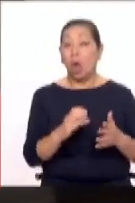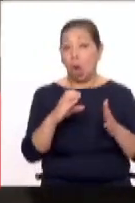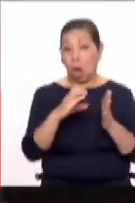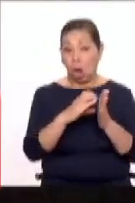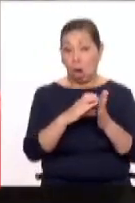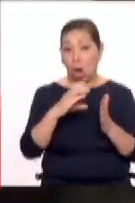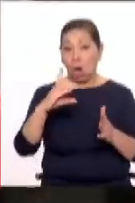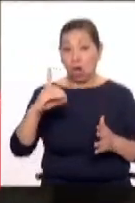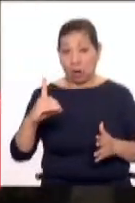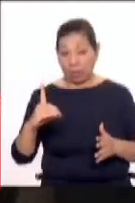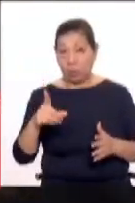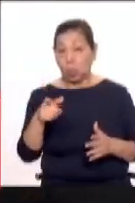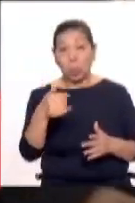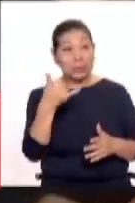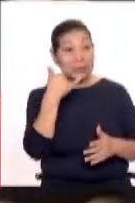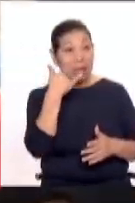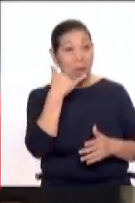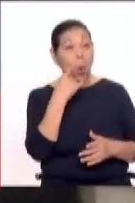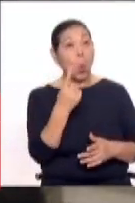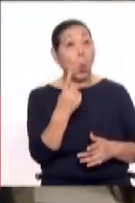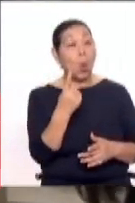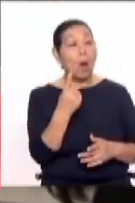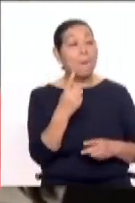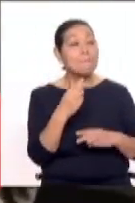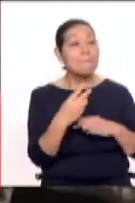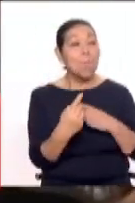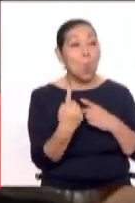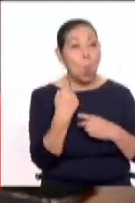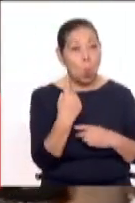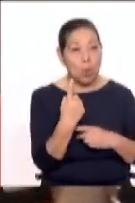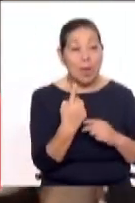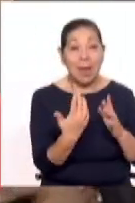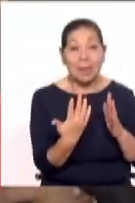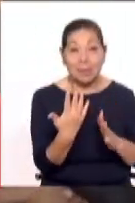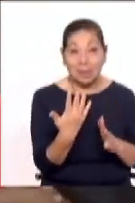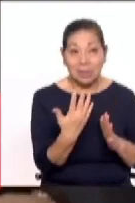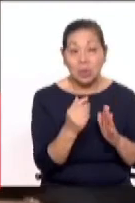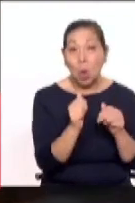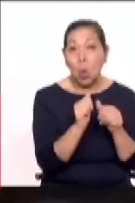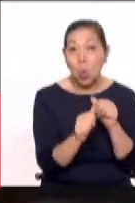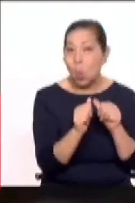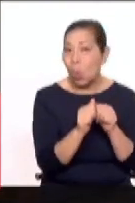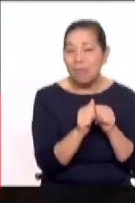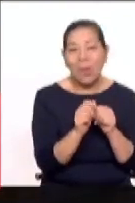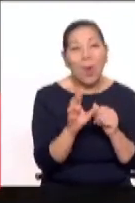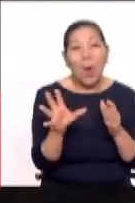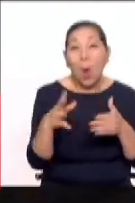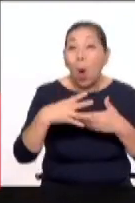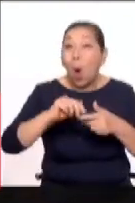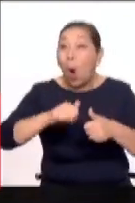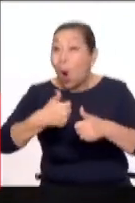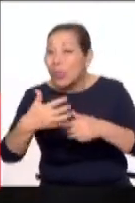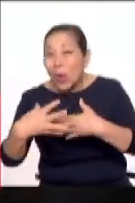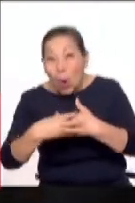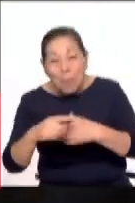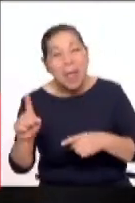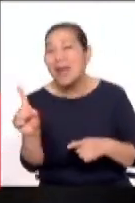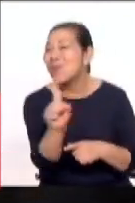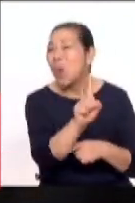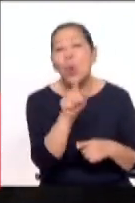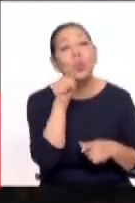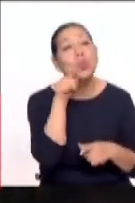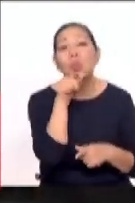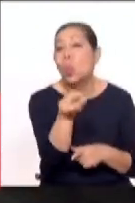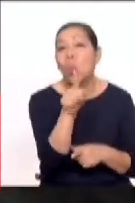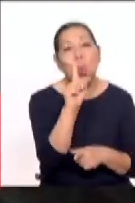que identifica los celulares, es único a nivel mundial. Son 15 números y no se pueden repetir. Entonces,